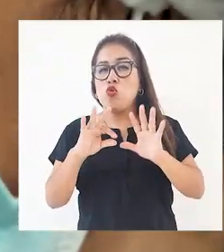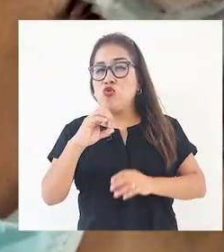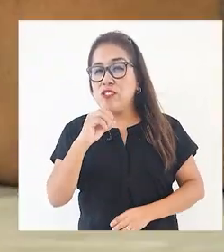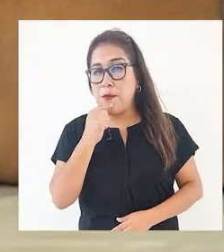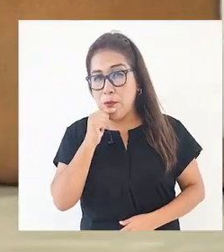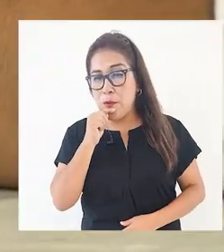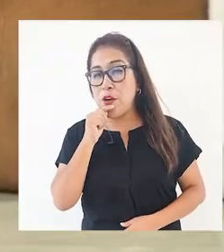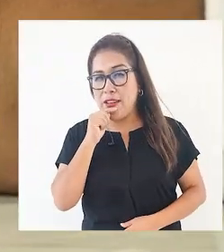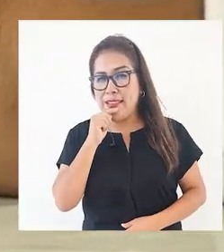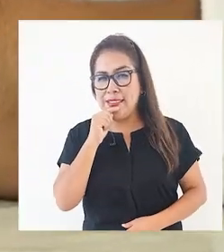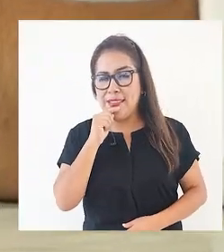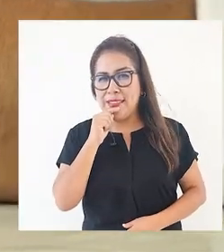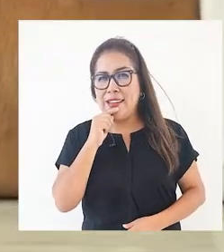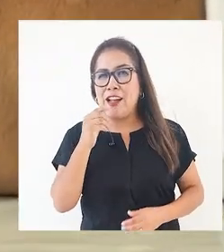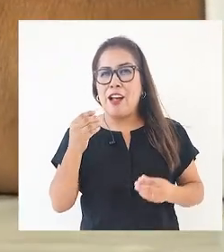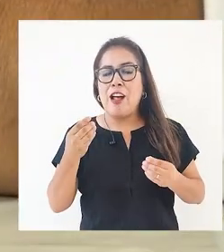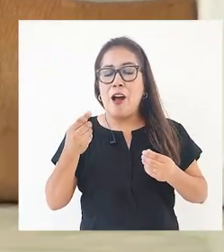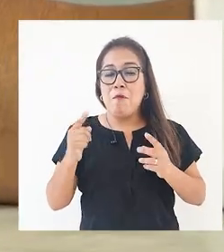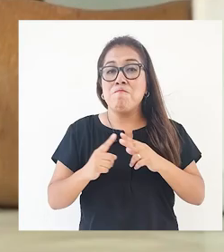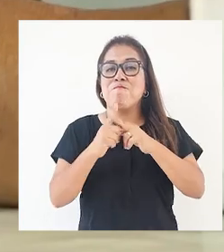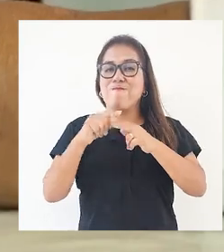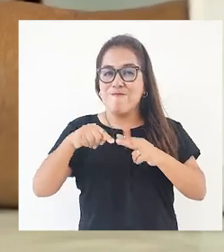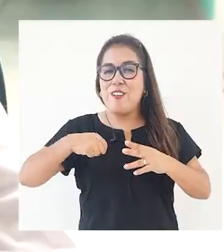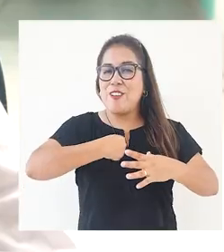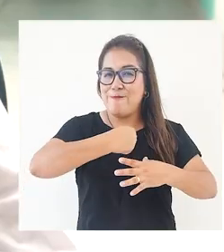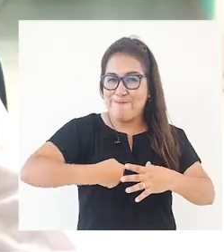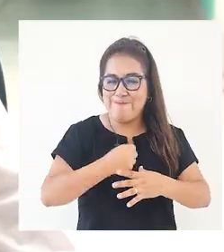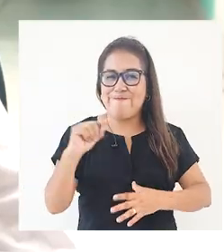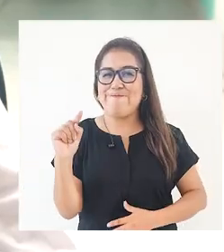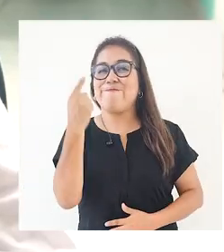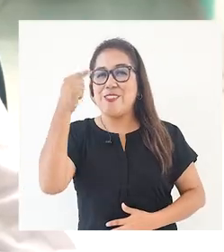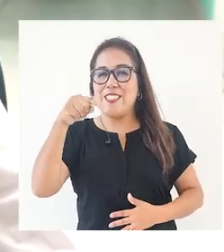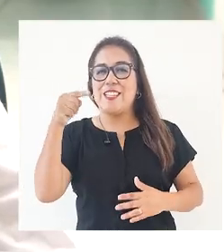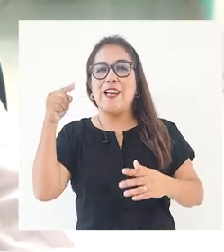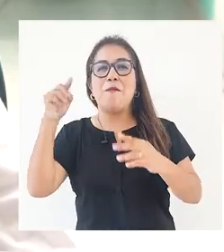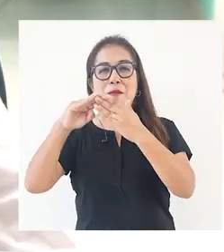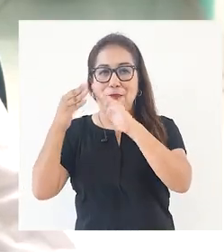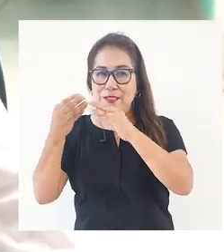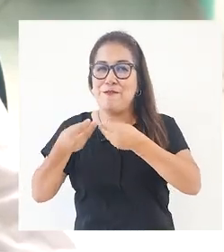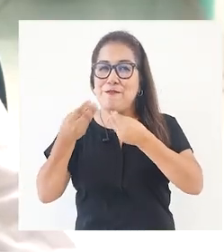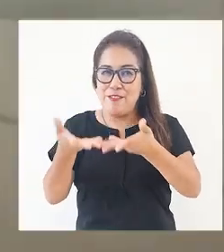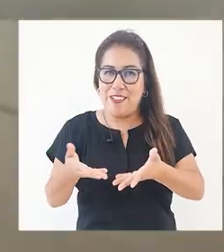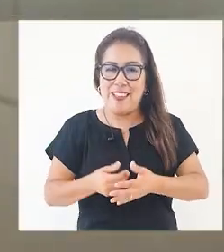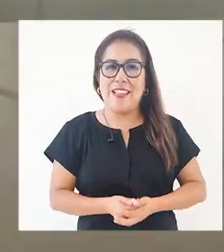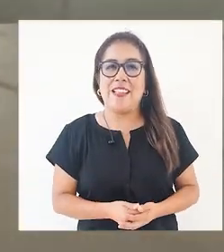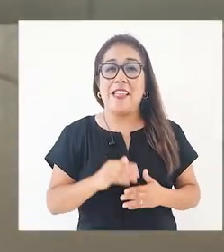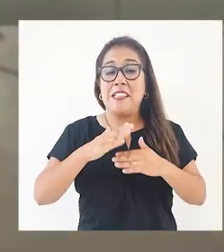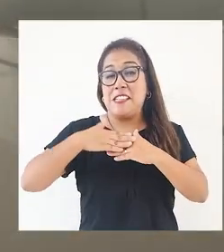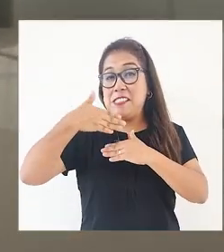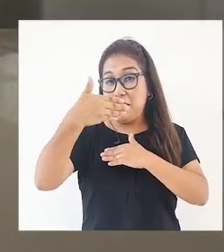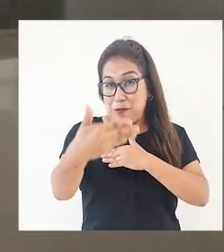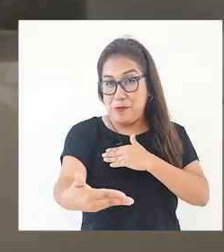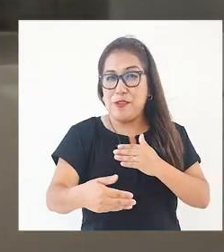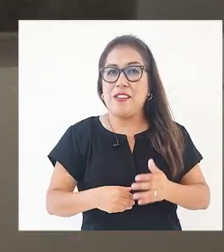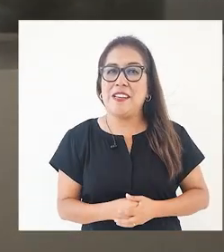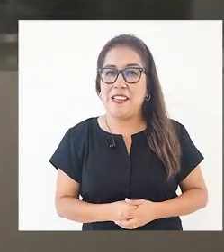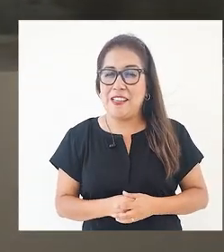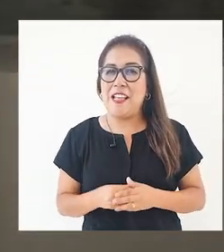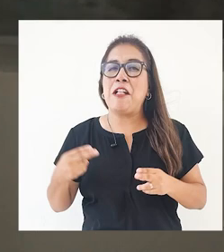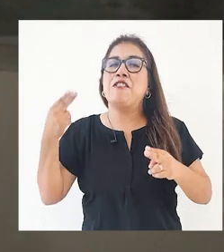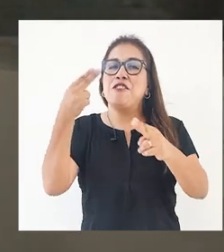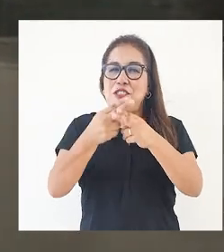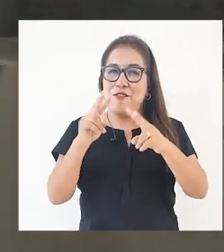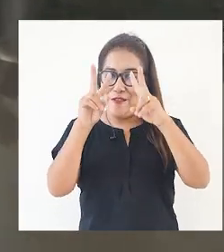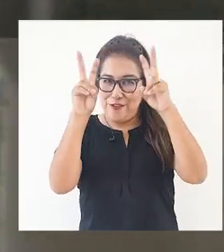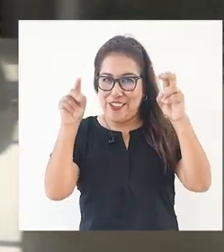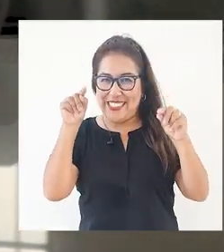mujeres y sacamos lo que es este comedor, el primer comedor de este pueblo que más adelante después